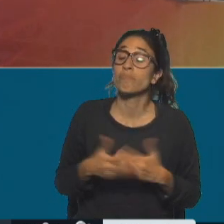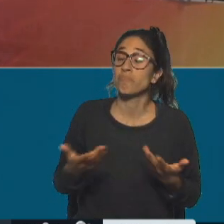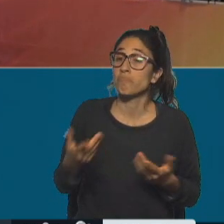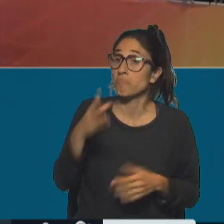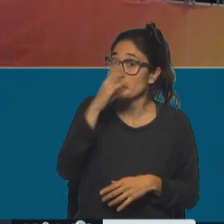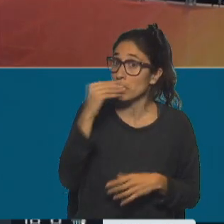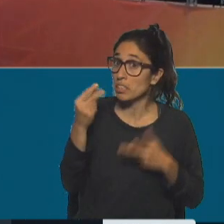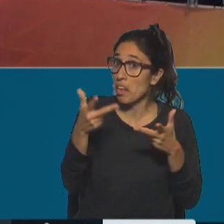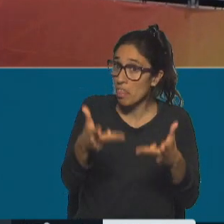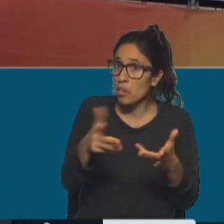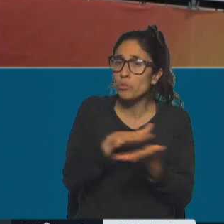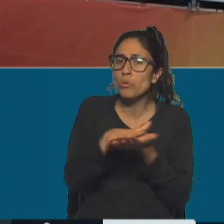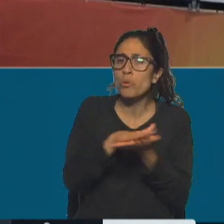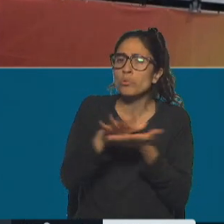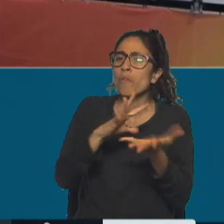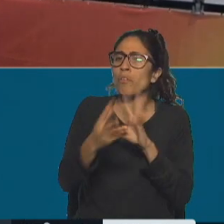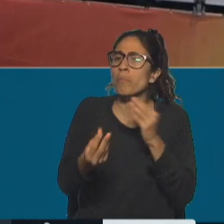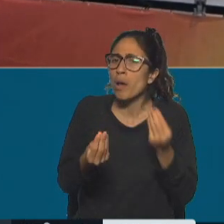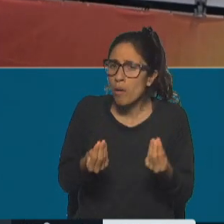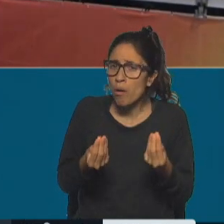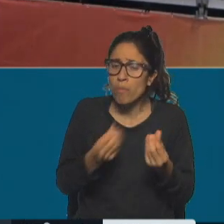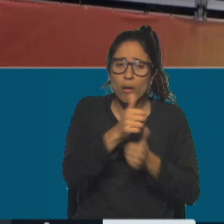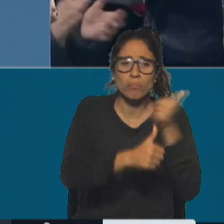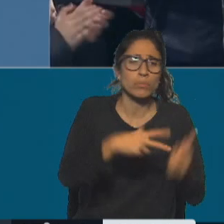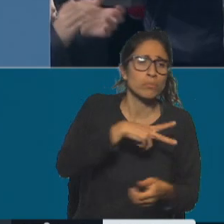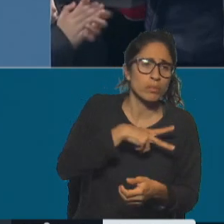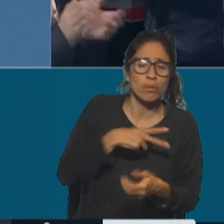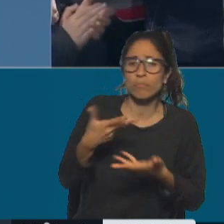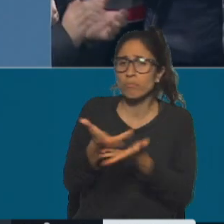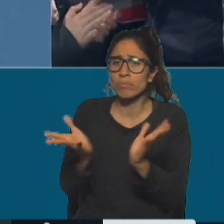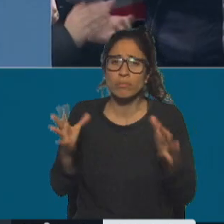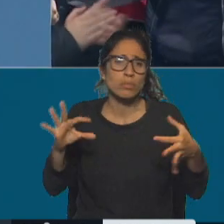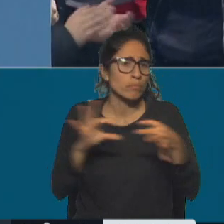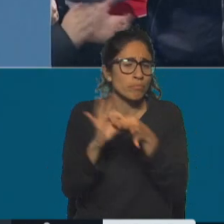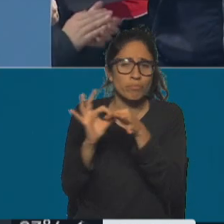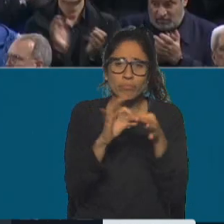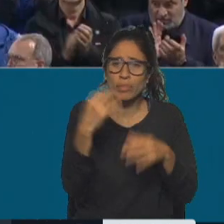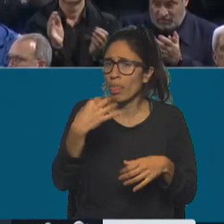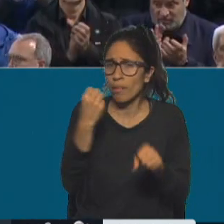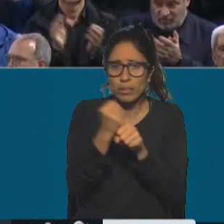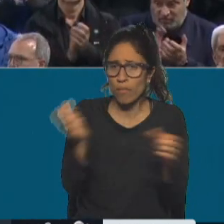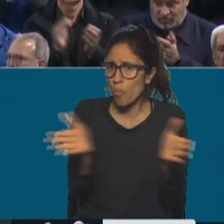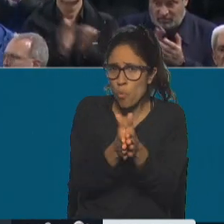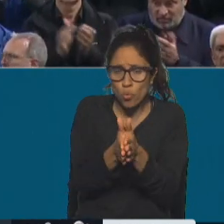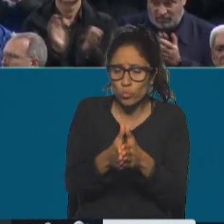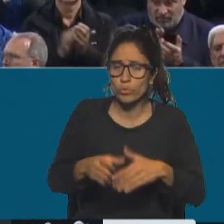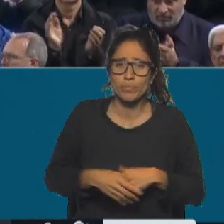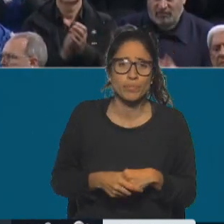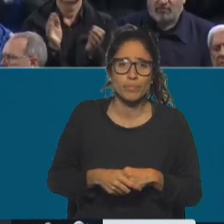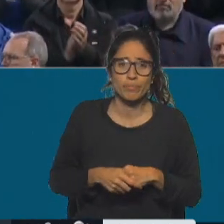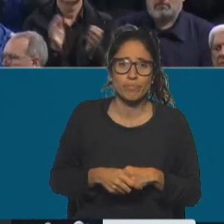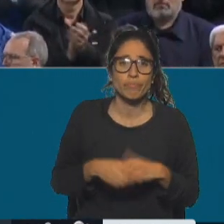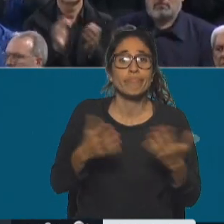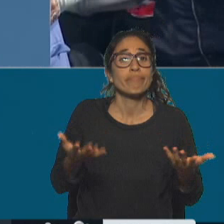las empresas y podemos avanzar con eso. Y también dando a entender, compañeras, que de alguna manera nunca el campo nacional y popular